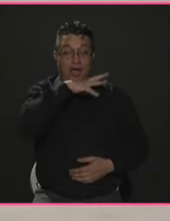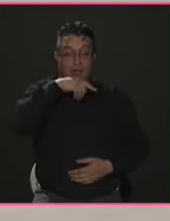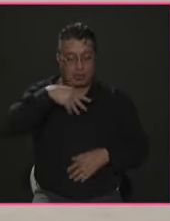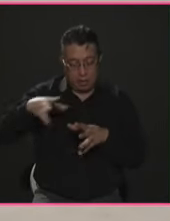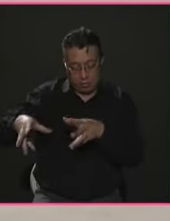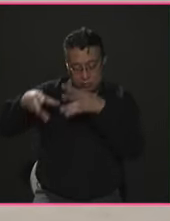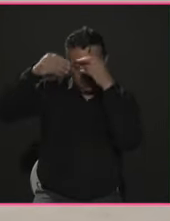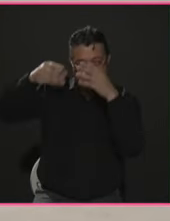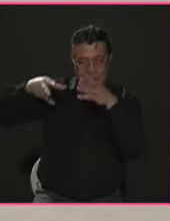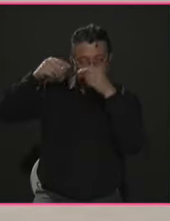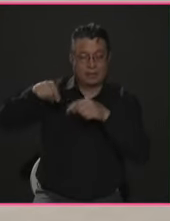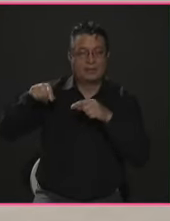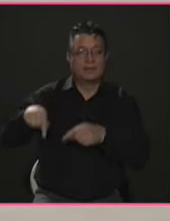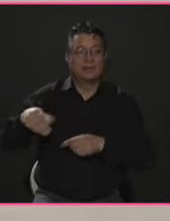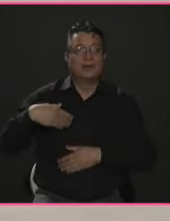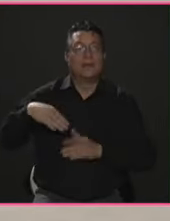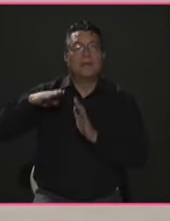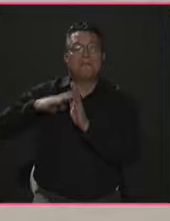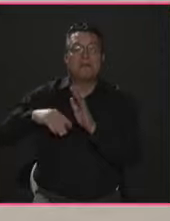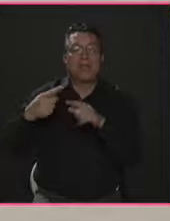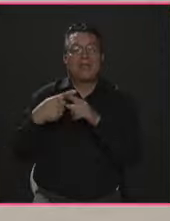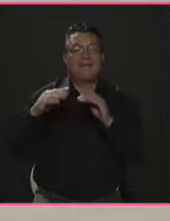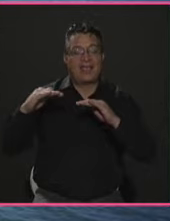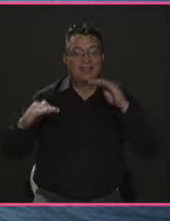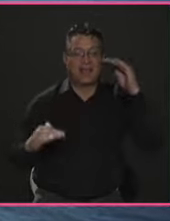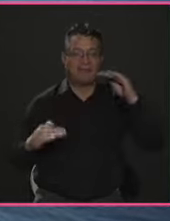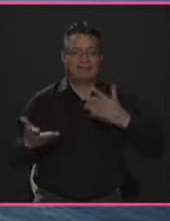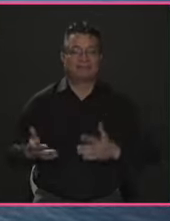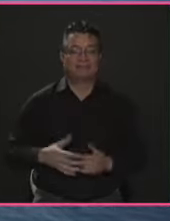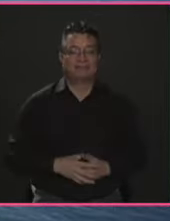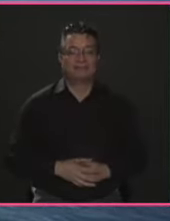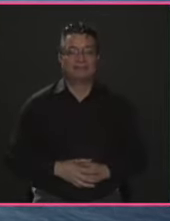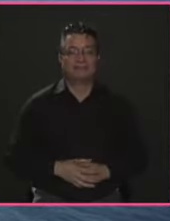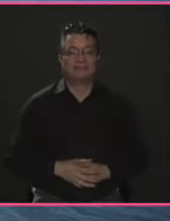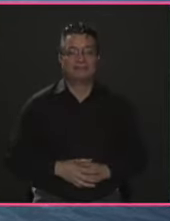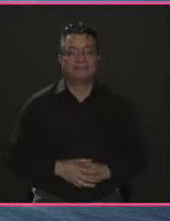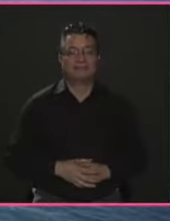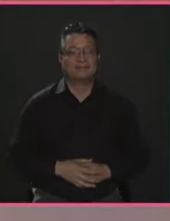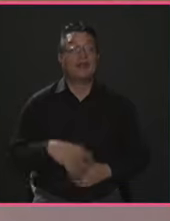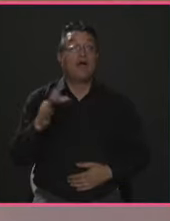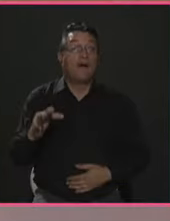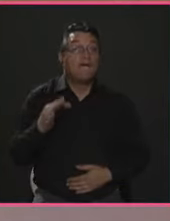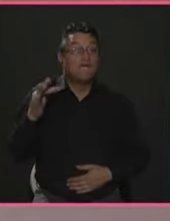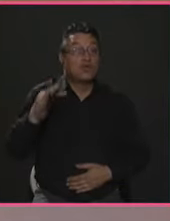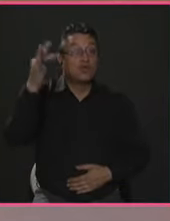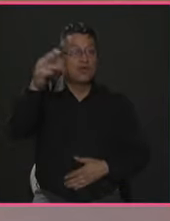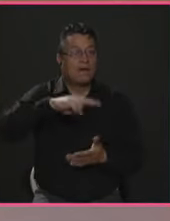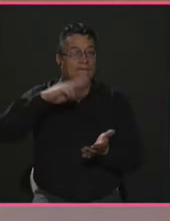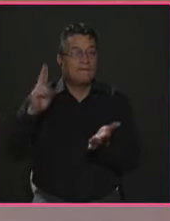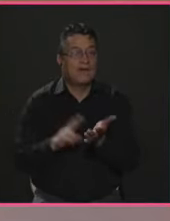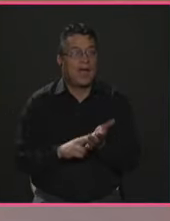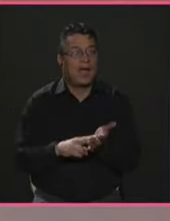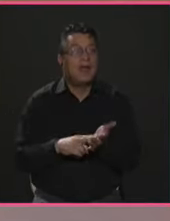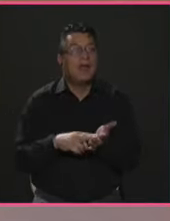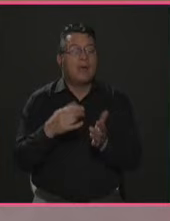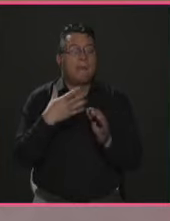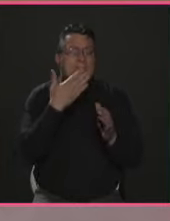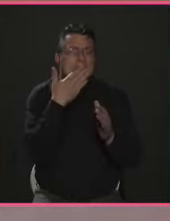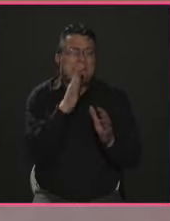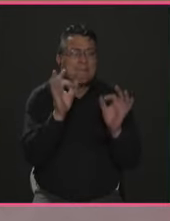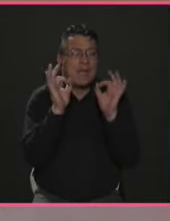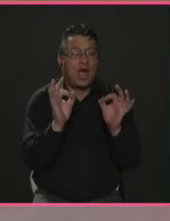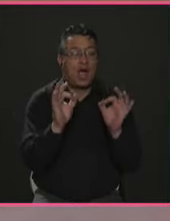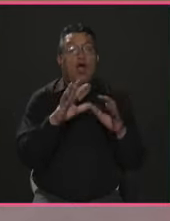que vienen con un poquito menos de de diferencia o prejuicios un futuro real sería que el mundo